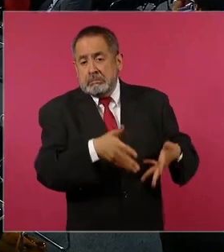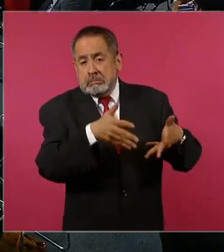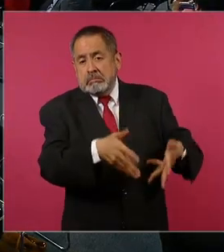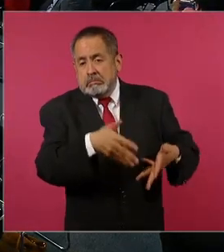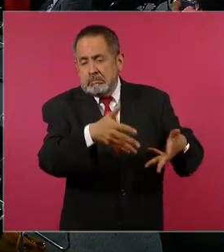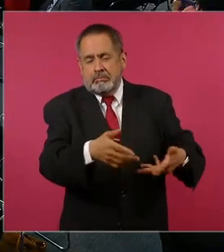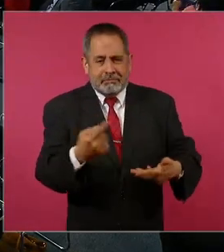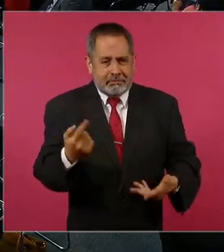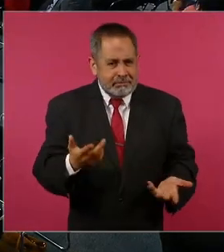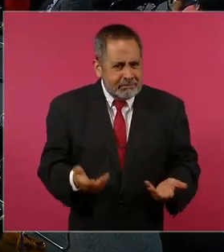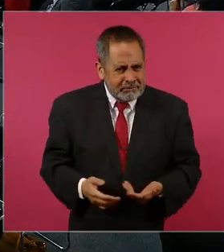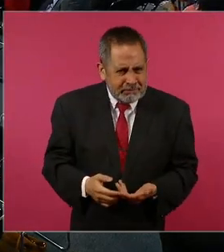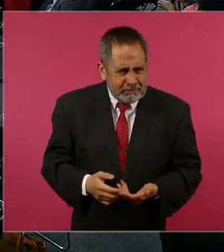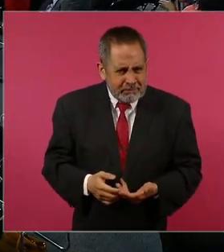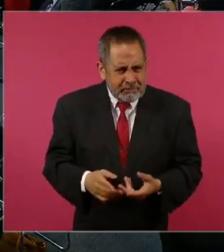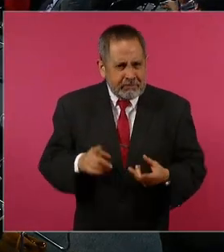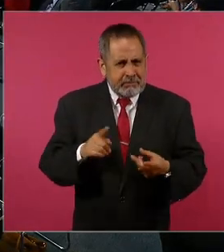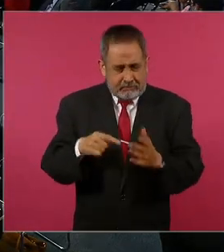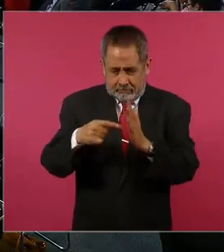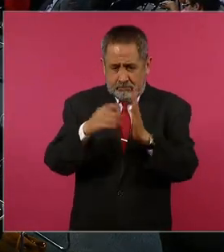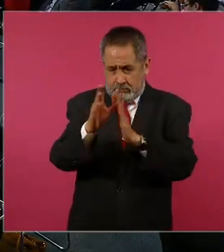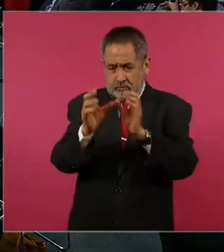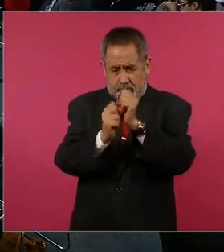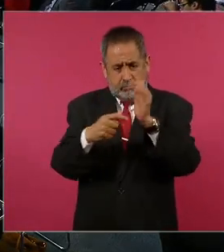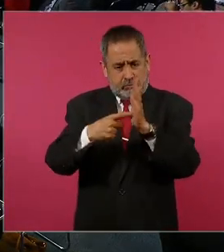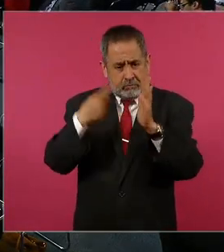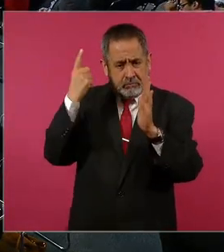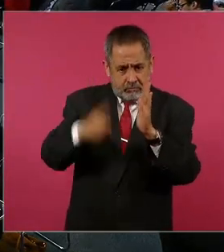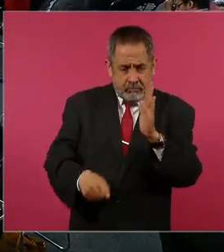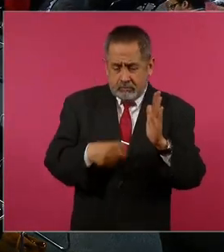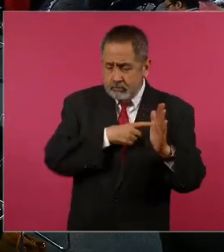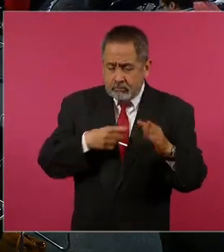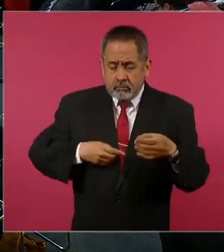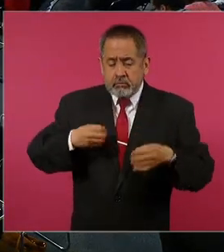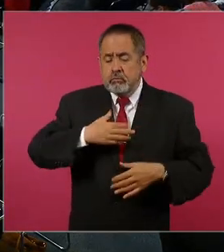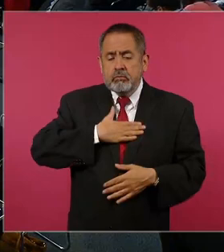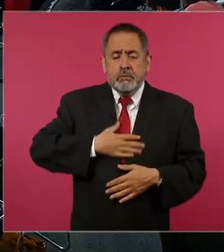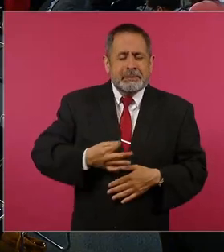que no se establece en la Constitución que la justicia